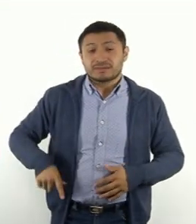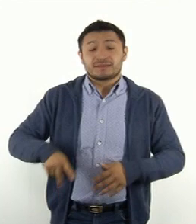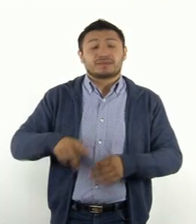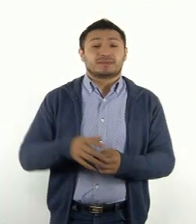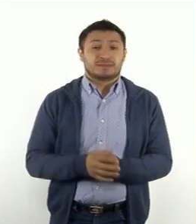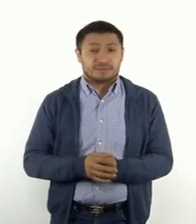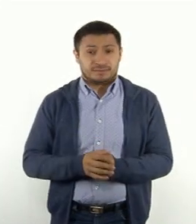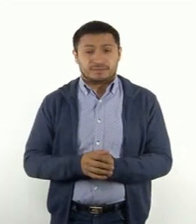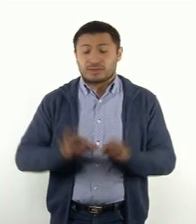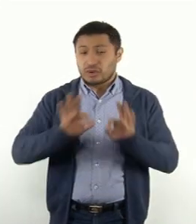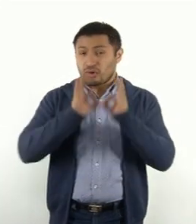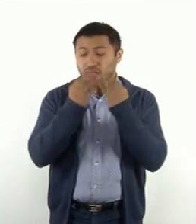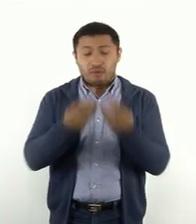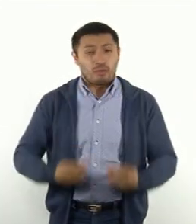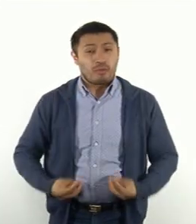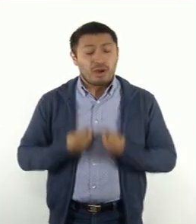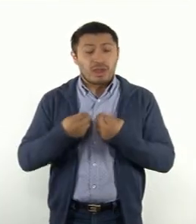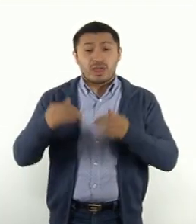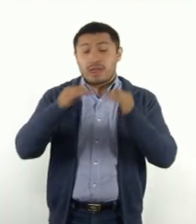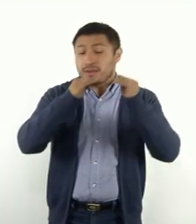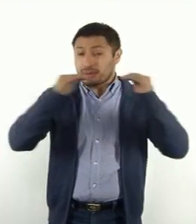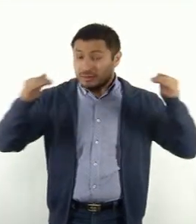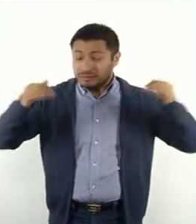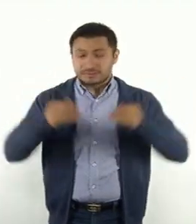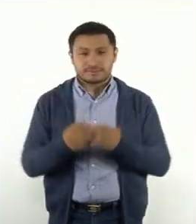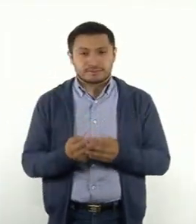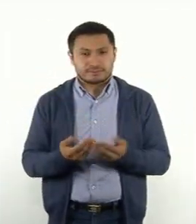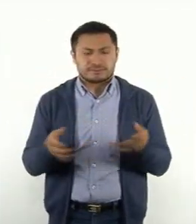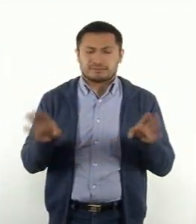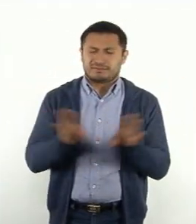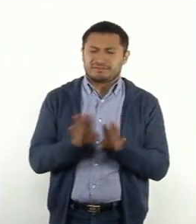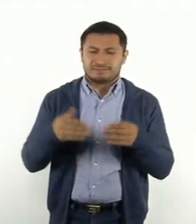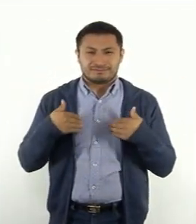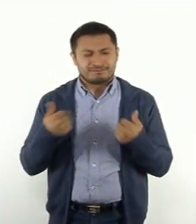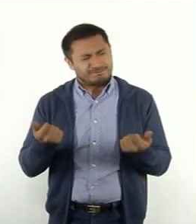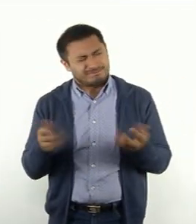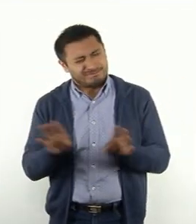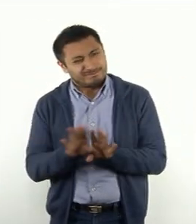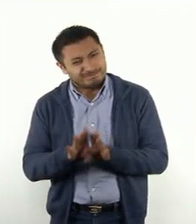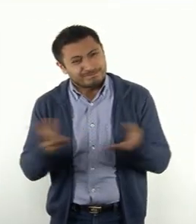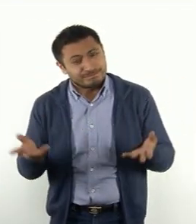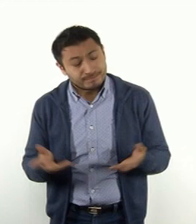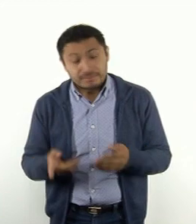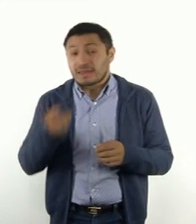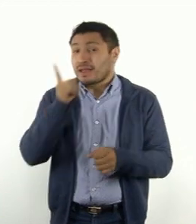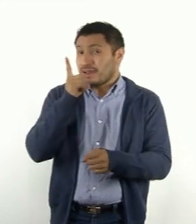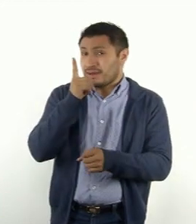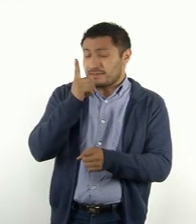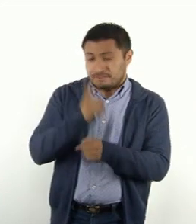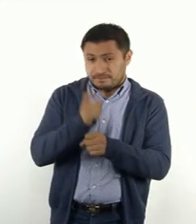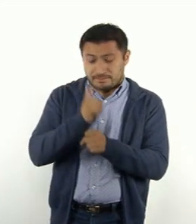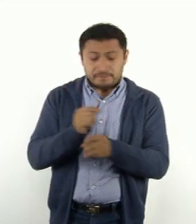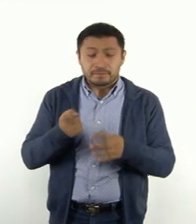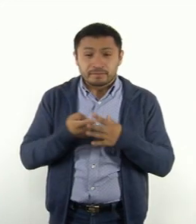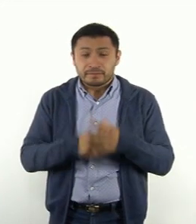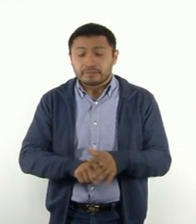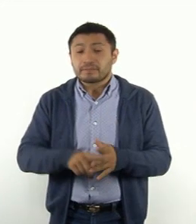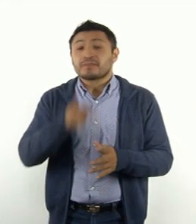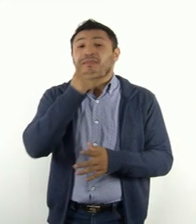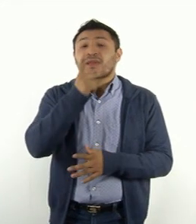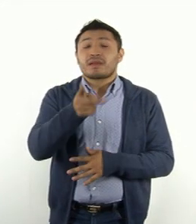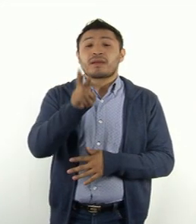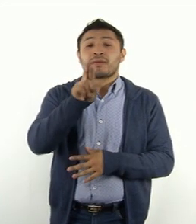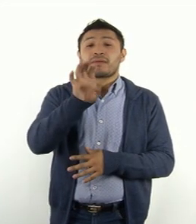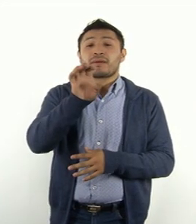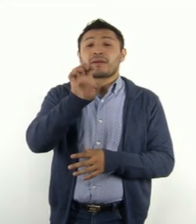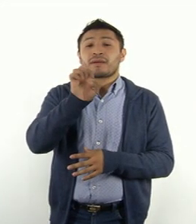democrática. ¿Por dónde empezar a comprenderlos? Comencemos por hablar de la responsabilidad